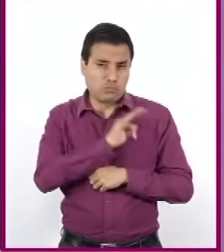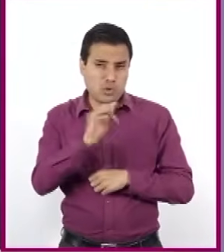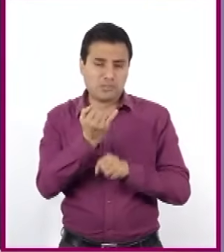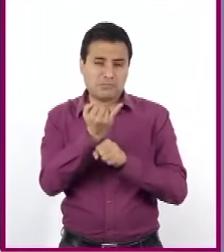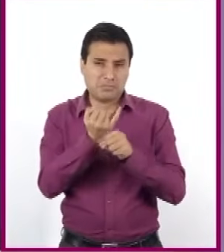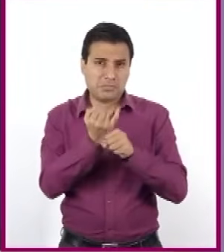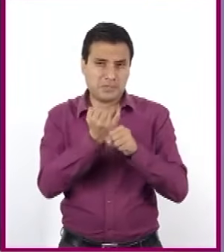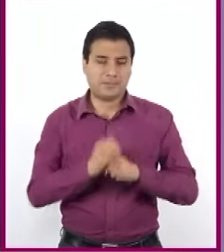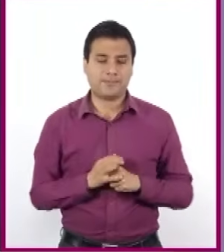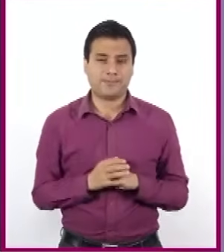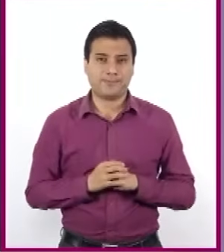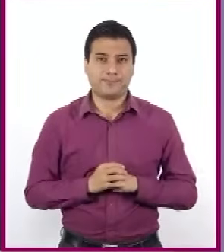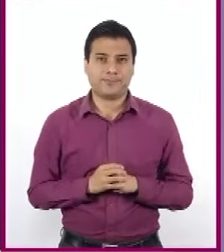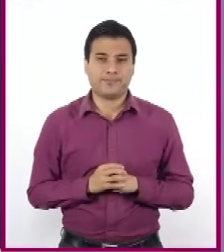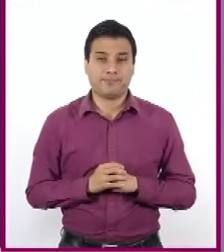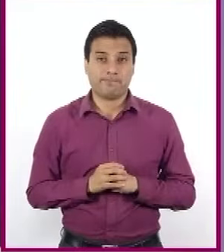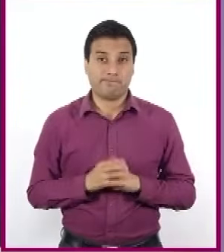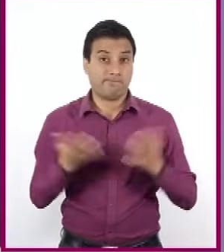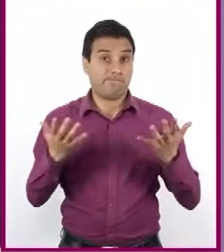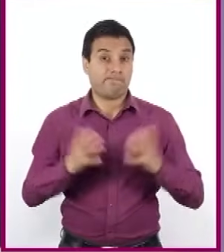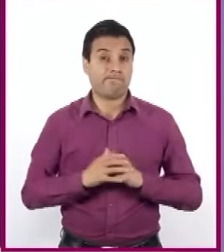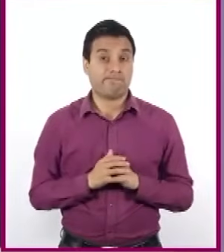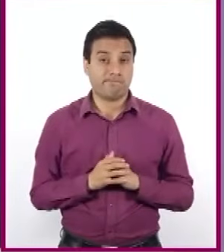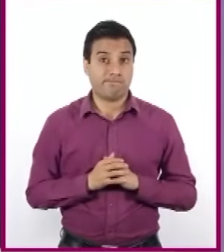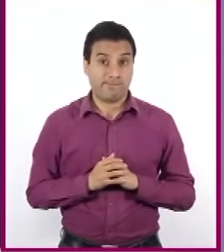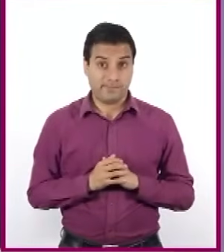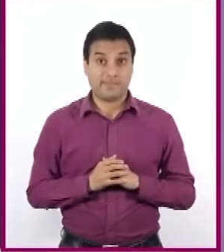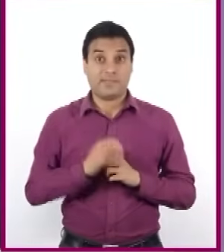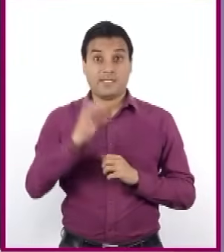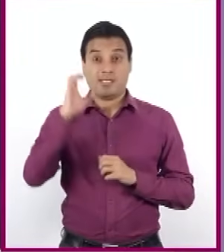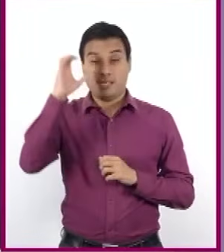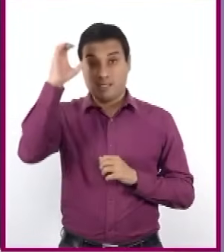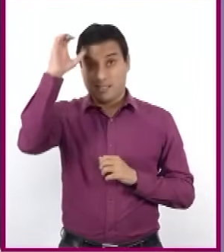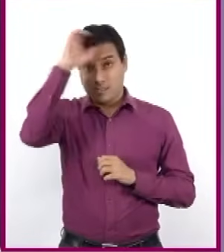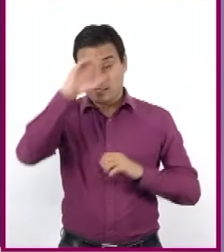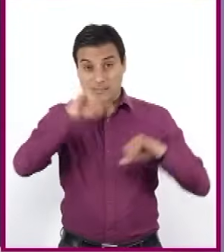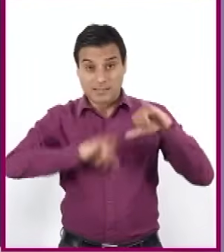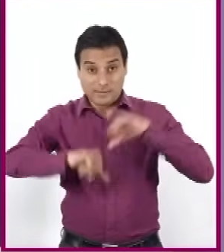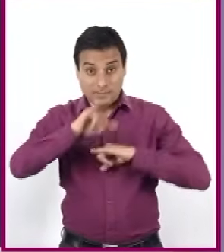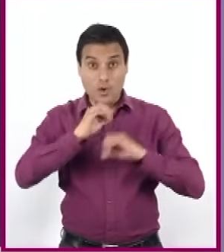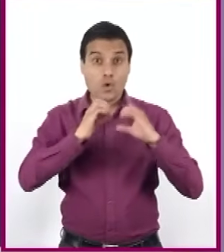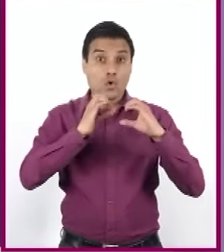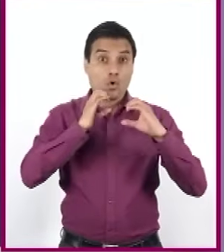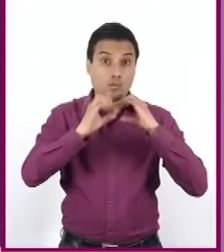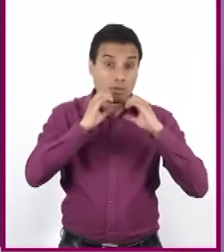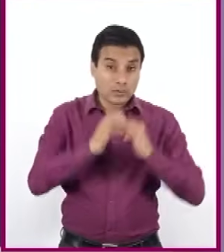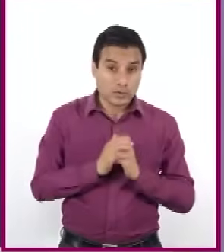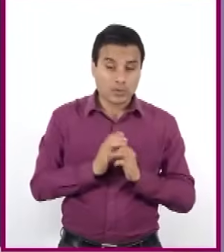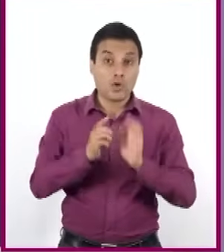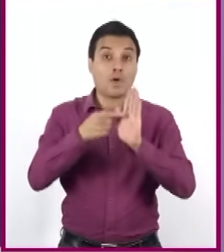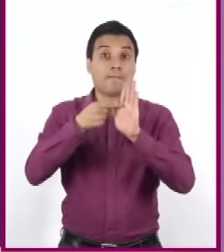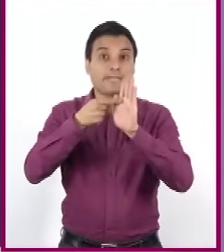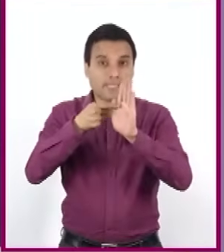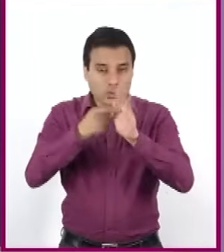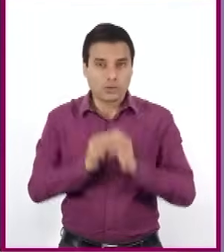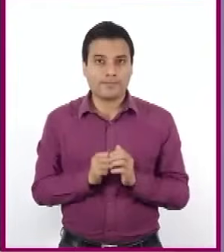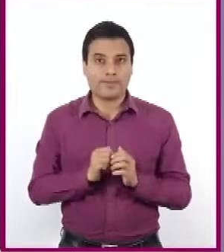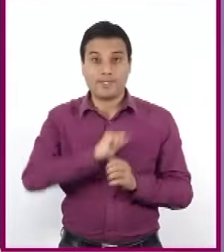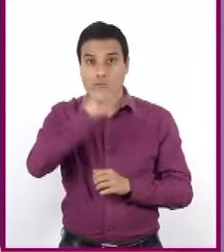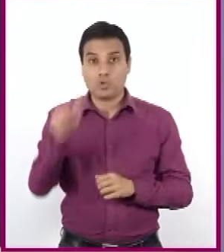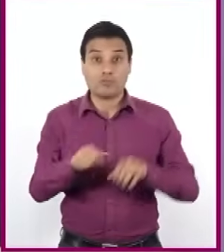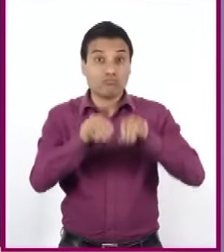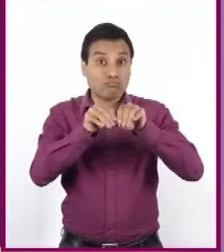información. No hay duda que la comunicación científica, entendida como presentación, distribución y